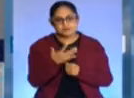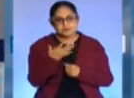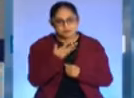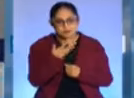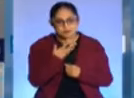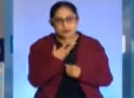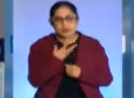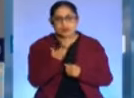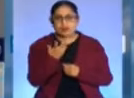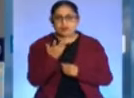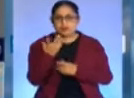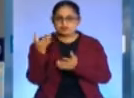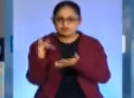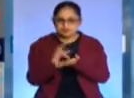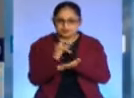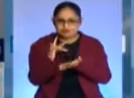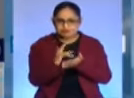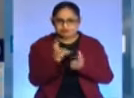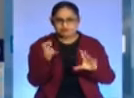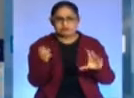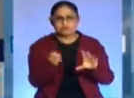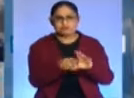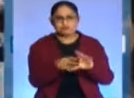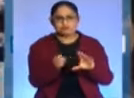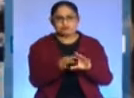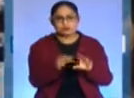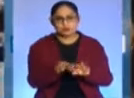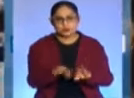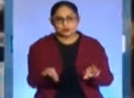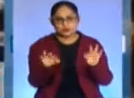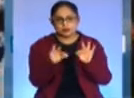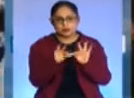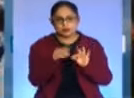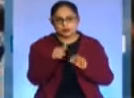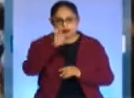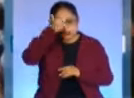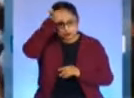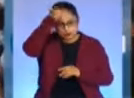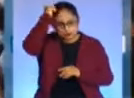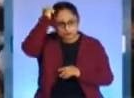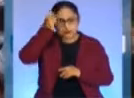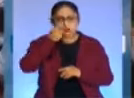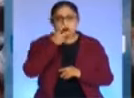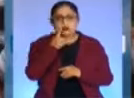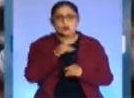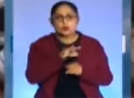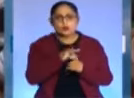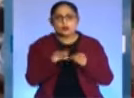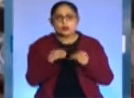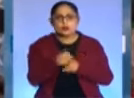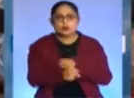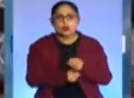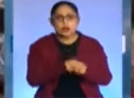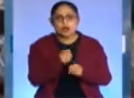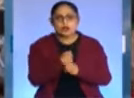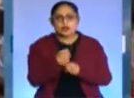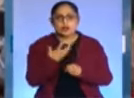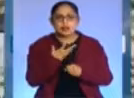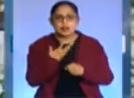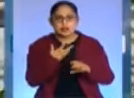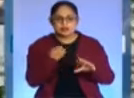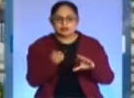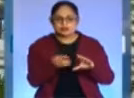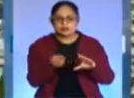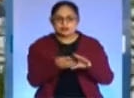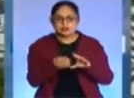atrayendo inversión muy importante. Ramírez Bedoya informó que en esa recta final del año se hará un corte de las inversiones